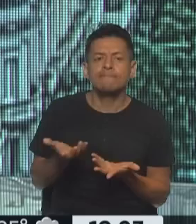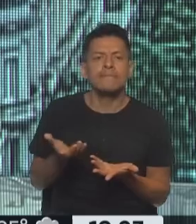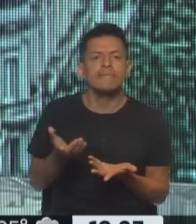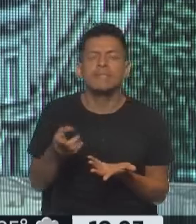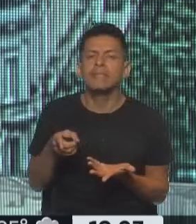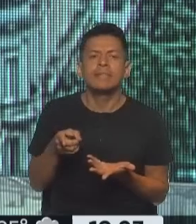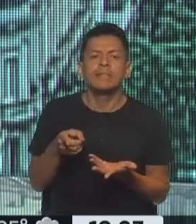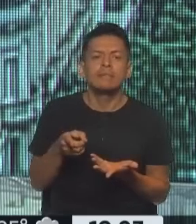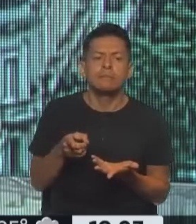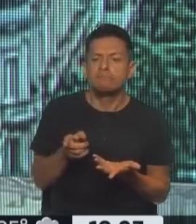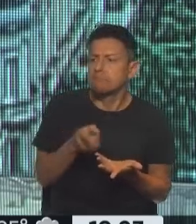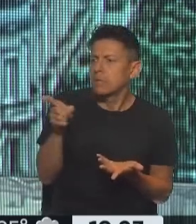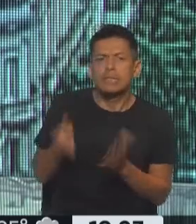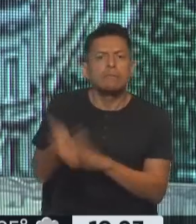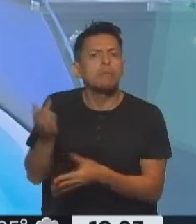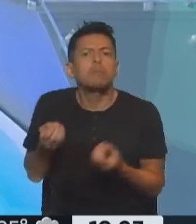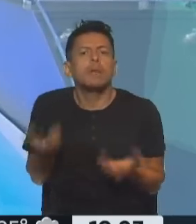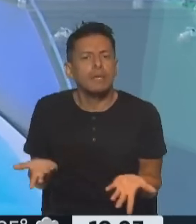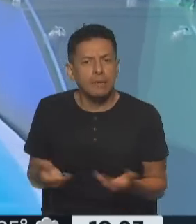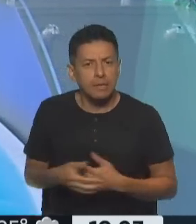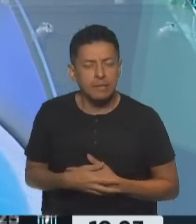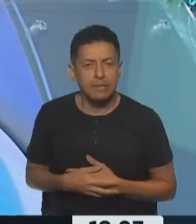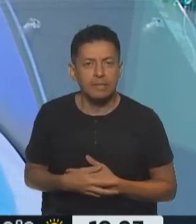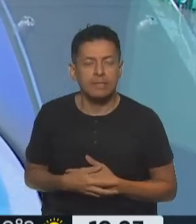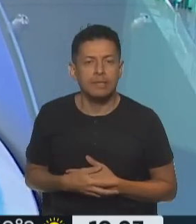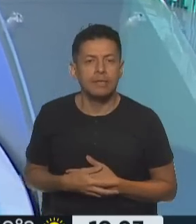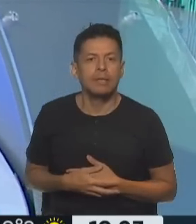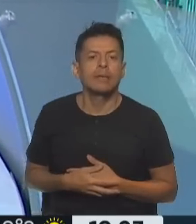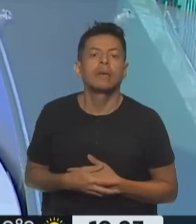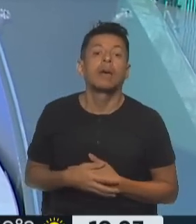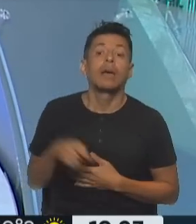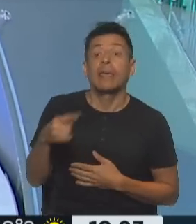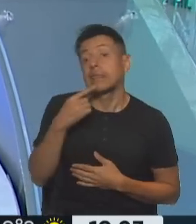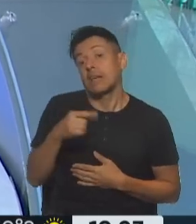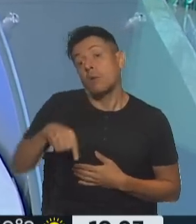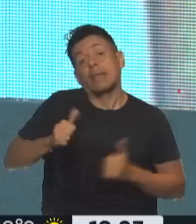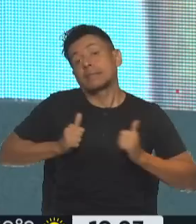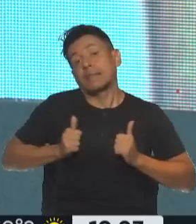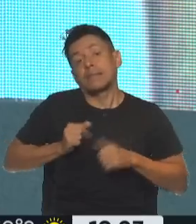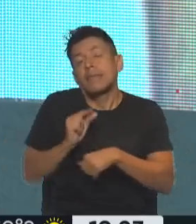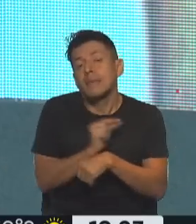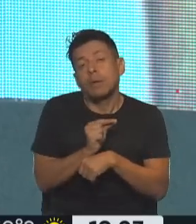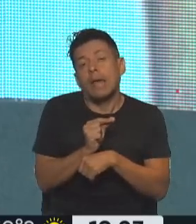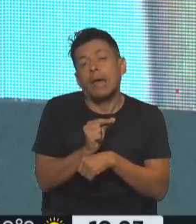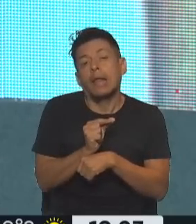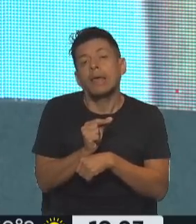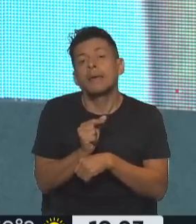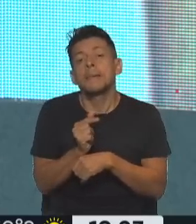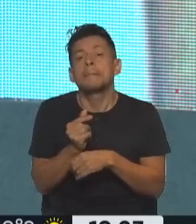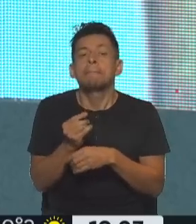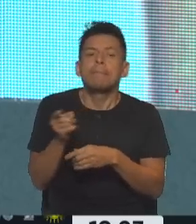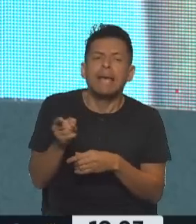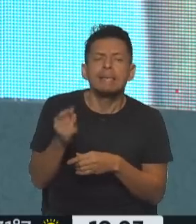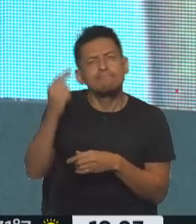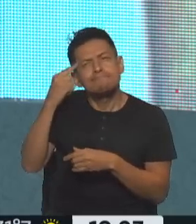¿por qué se fue Marcelo La explicación D'Alessandro? formal es que es una licencia de manera temporaria para poder, de una u otra manera, discutir